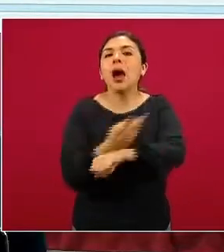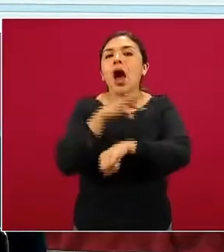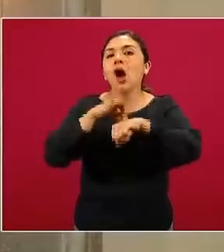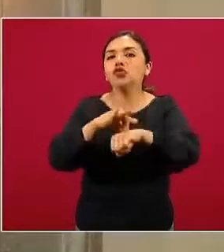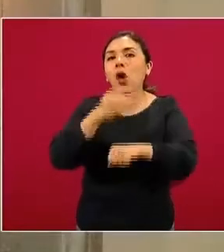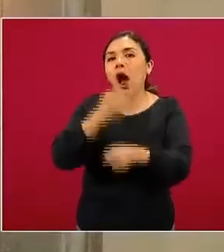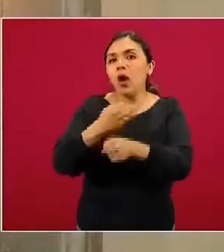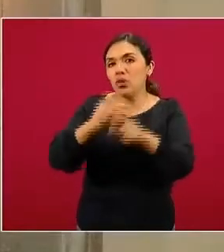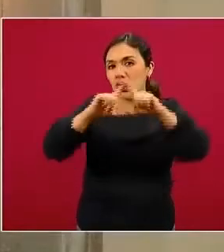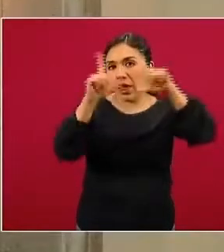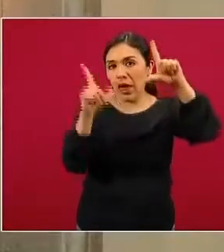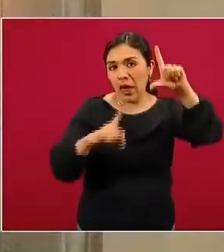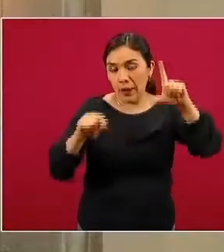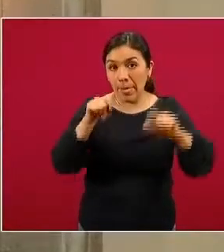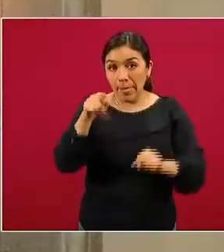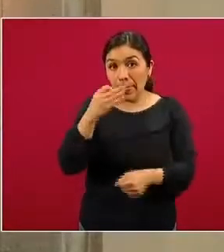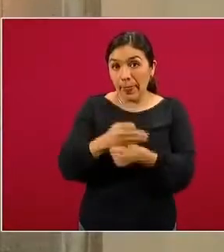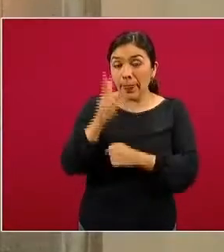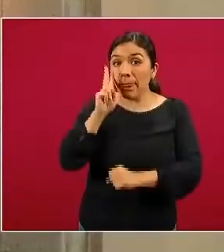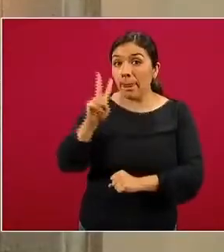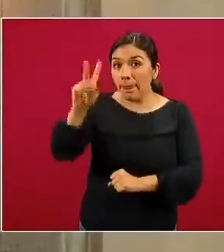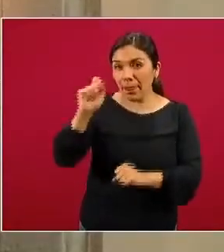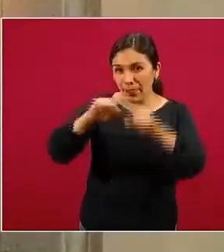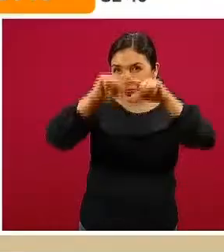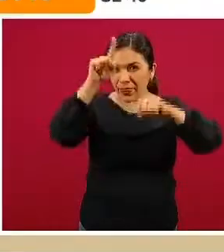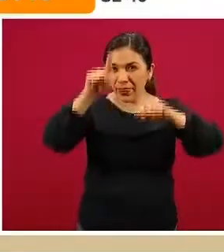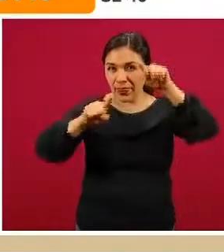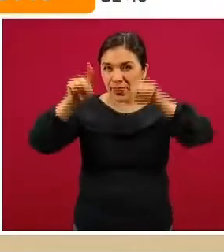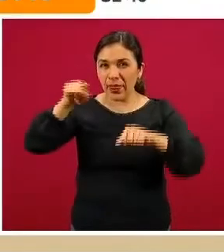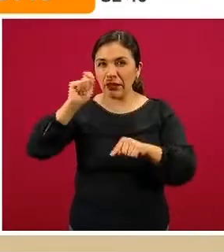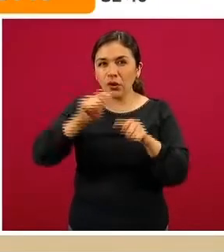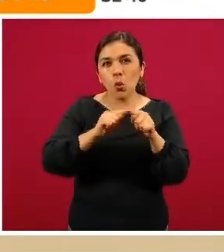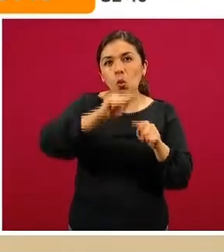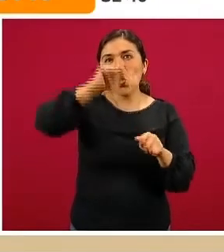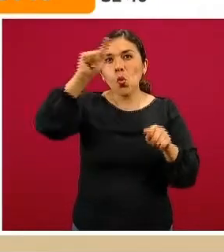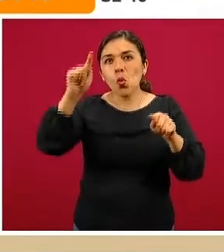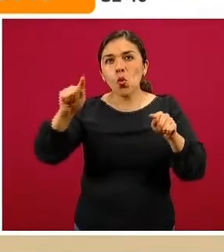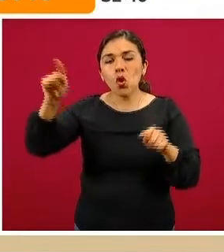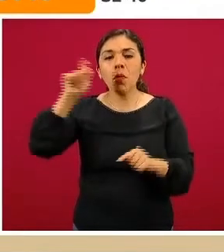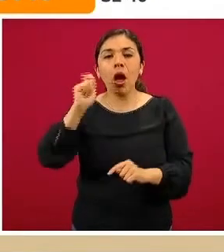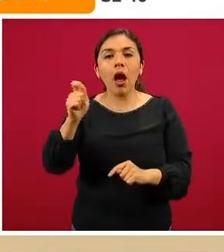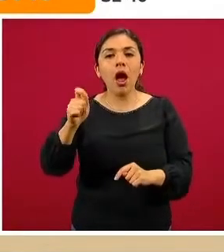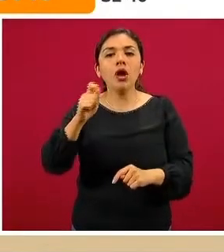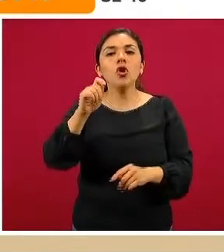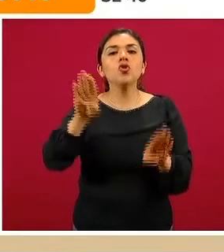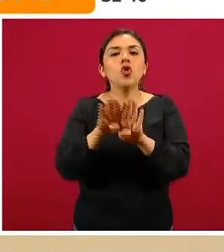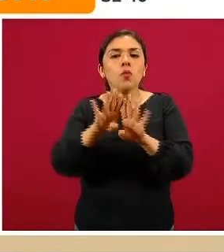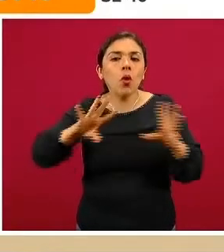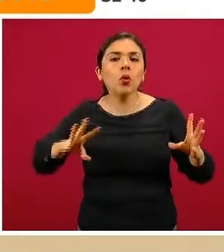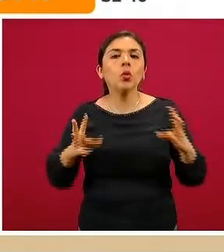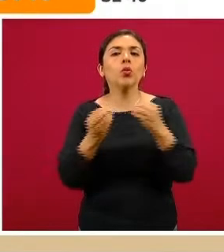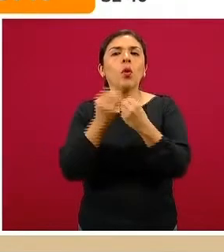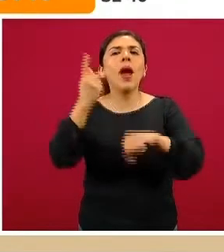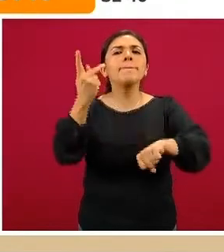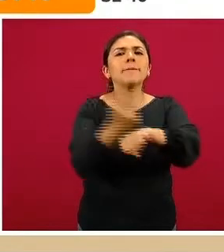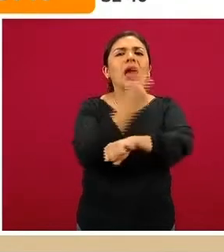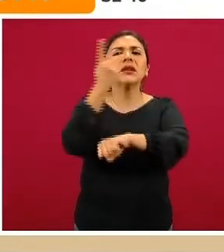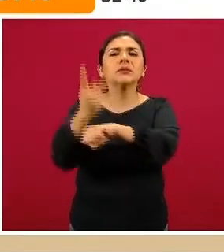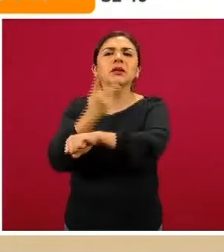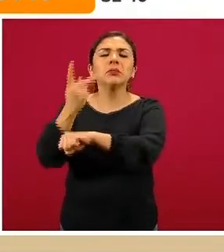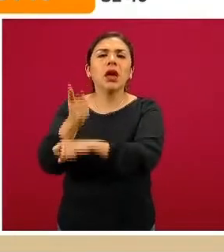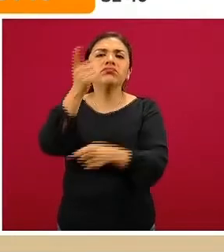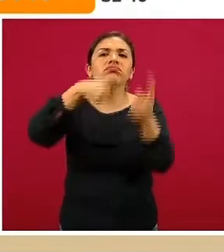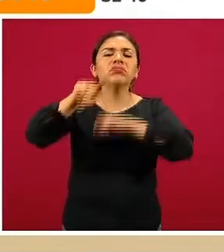territorio nacional. Precisamente aquí vemos una curva epidémica de la sumatoria de lo que está sucediendo en